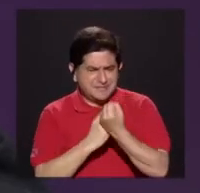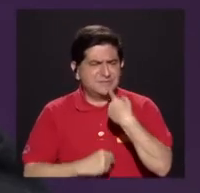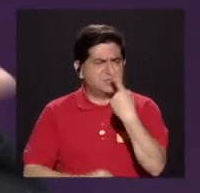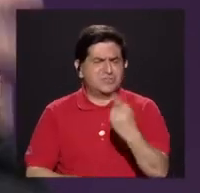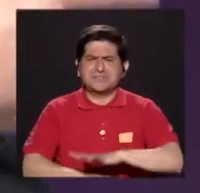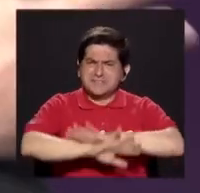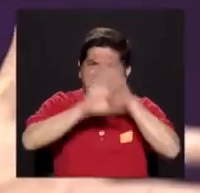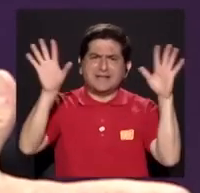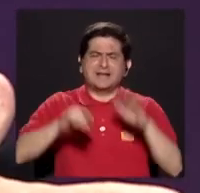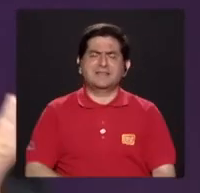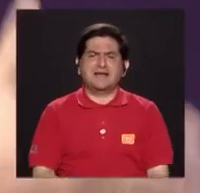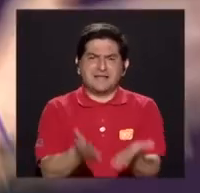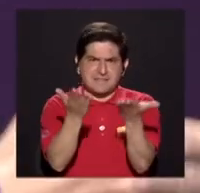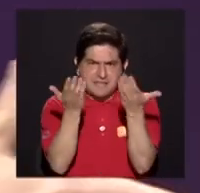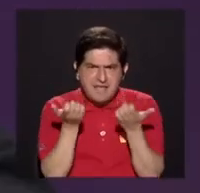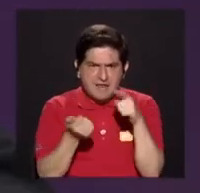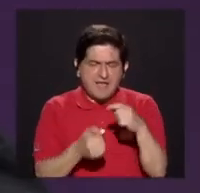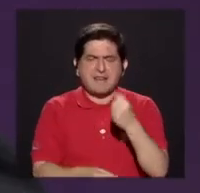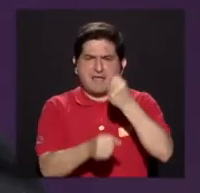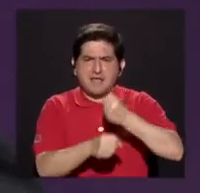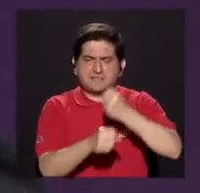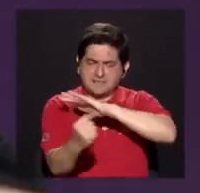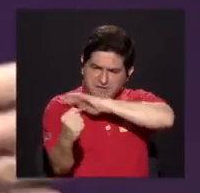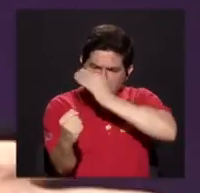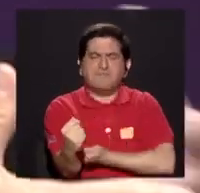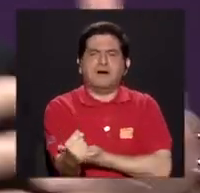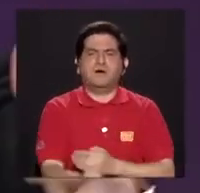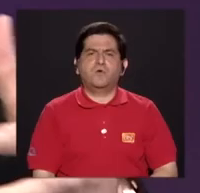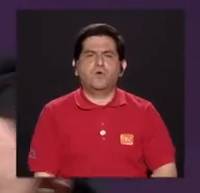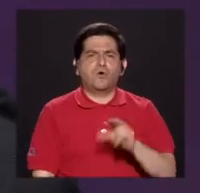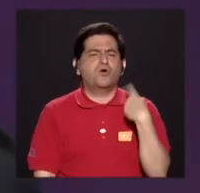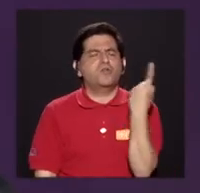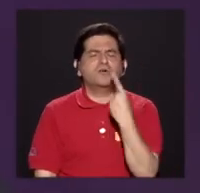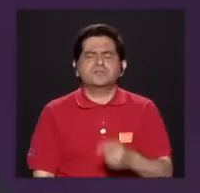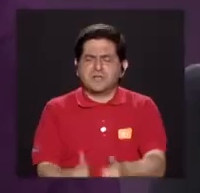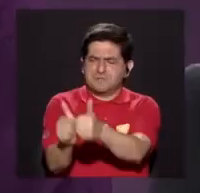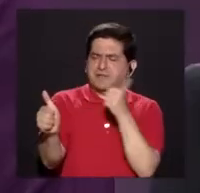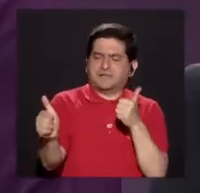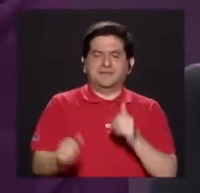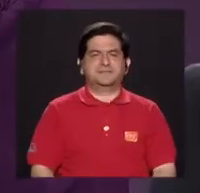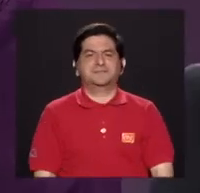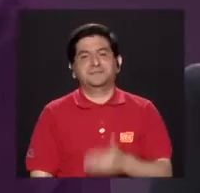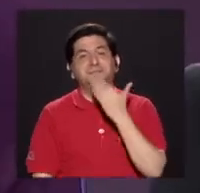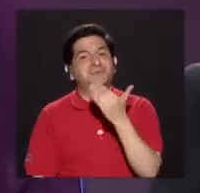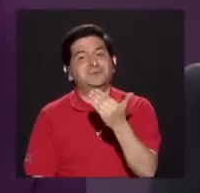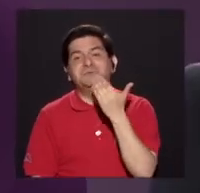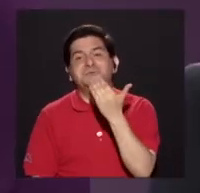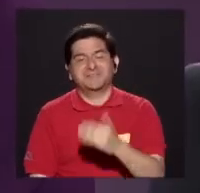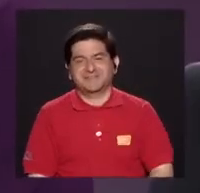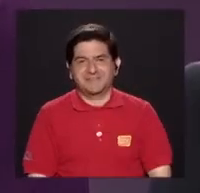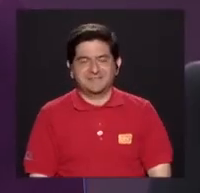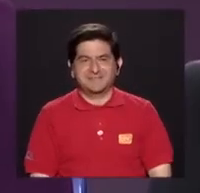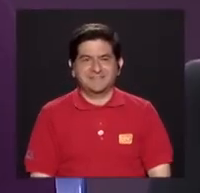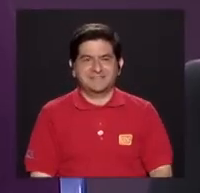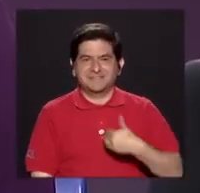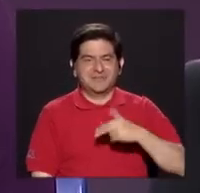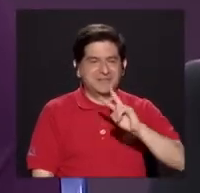digamos claramente que aspiramos, okay, a esos puestos de poder. Perfecto. O sea, que no estemos siempre atrás. Bueno, muchas gracias. No